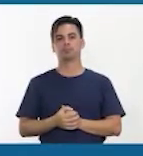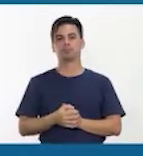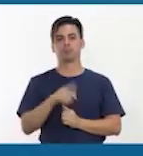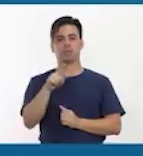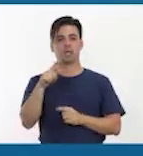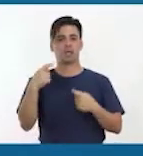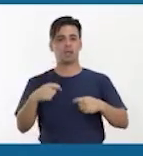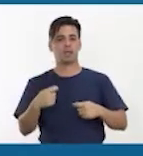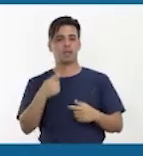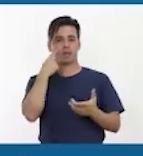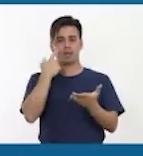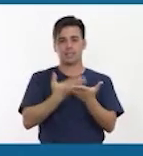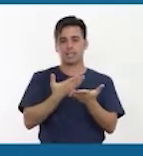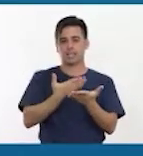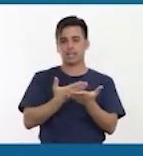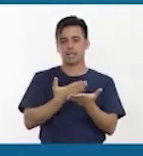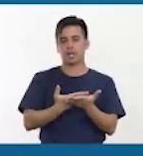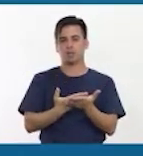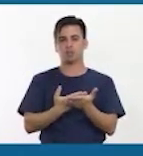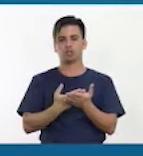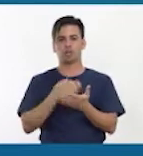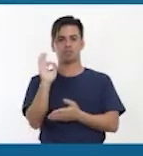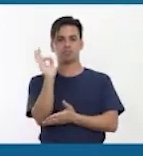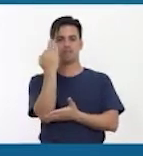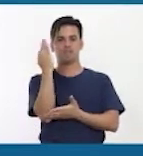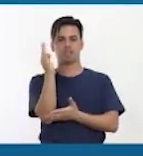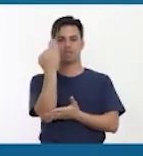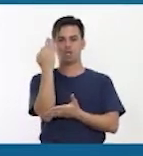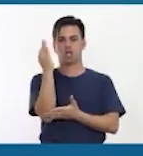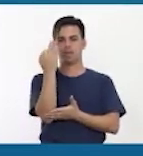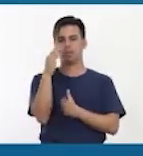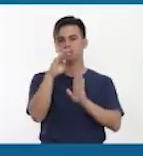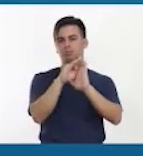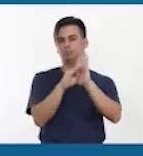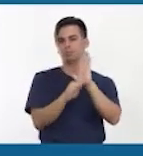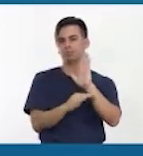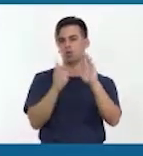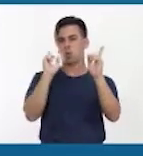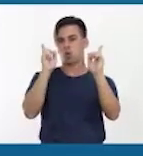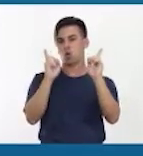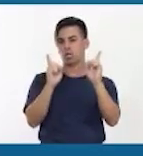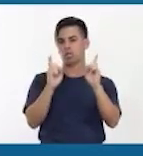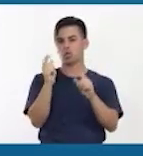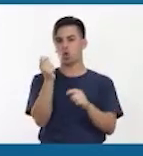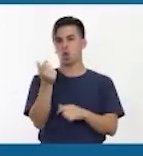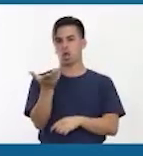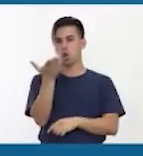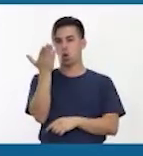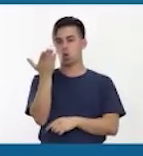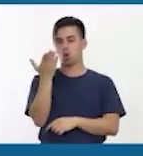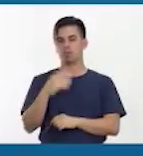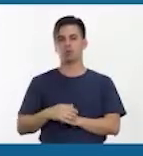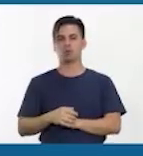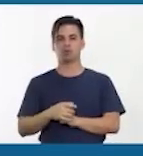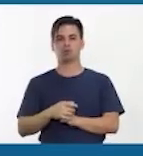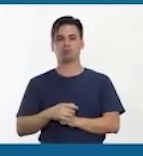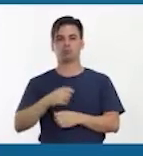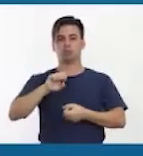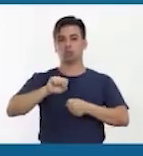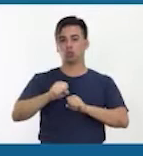demostrar el perfeccionamiento y ampliación de los mecanismos políticos y económicos de dominación imperialista sobre nuestro país